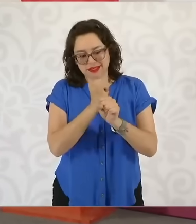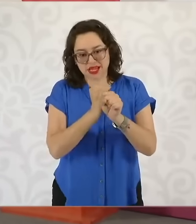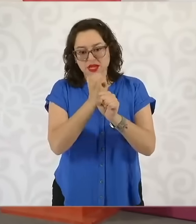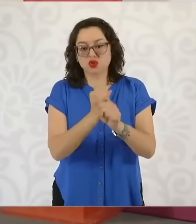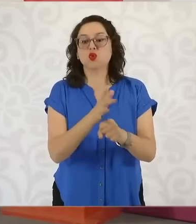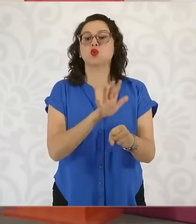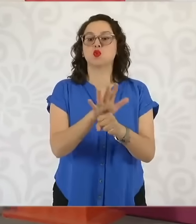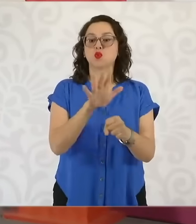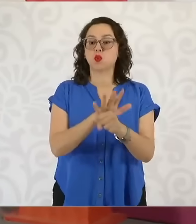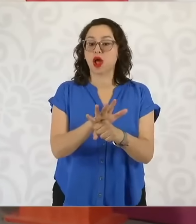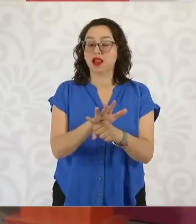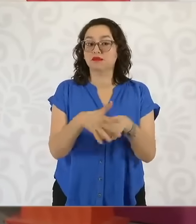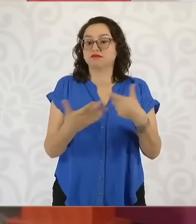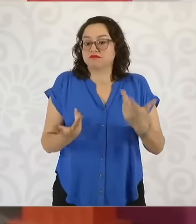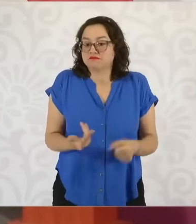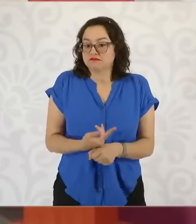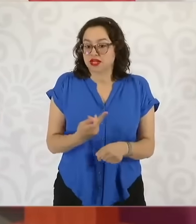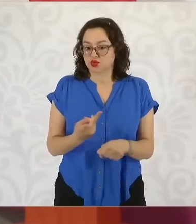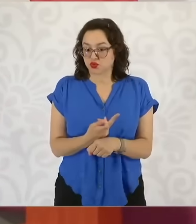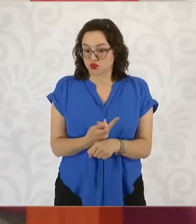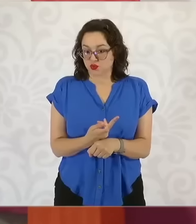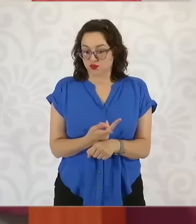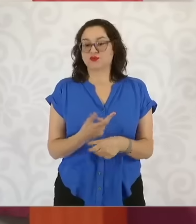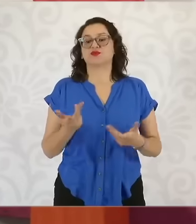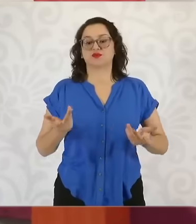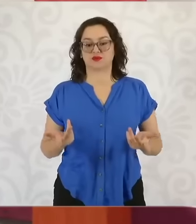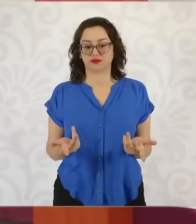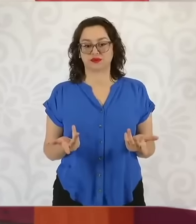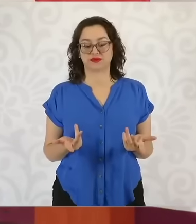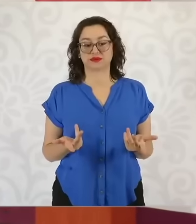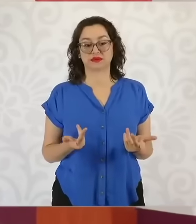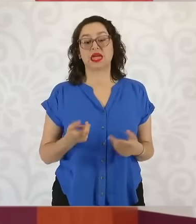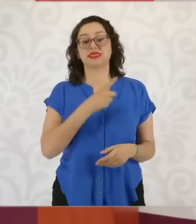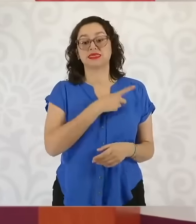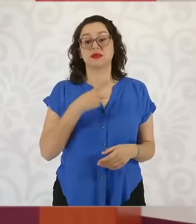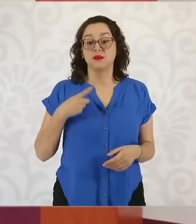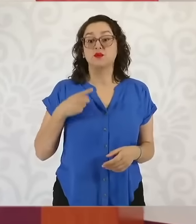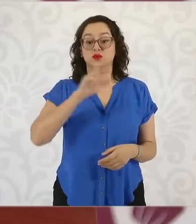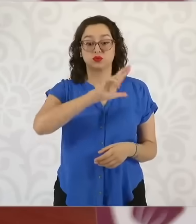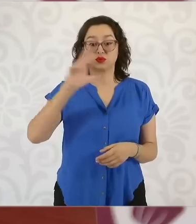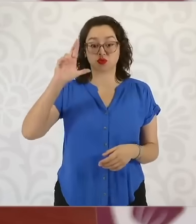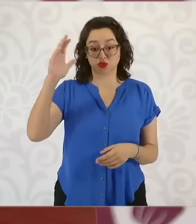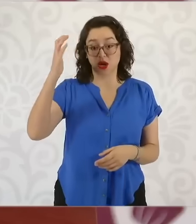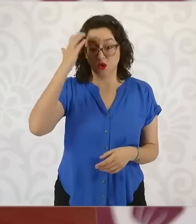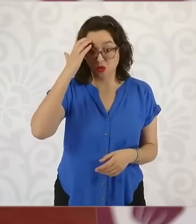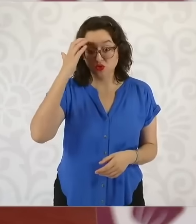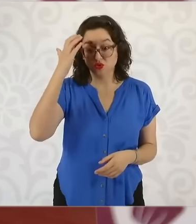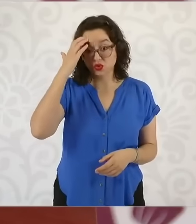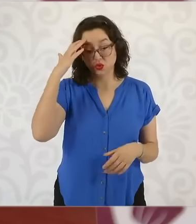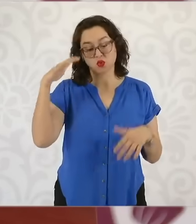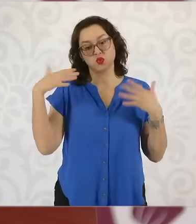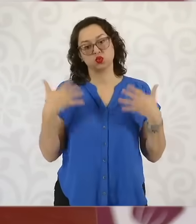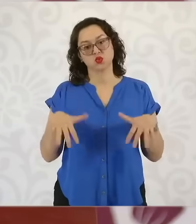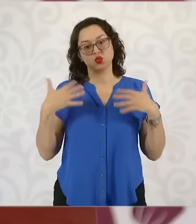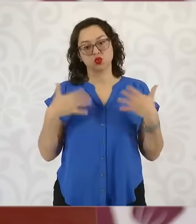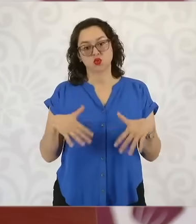que darle el reconocimiento, ahora sí que honor a quien honor merece, porque esta es una denuncia que se